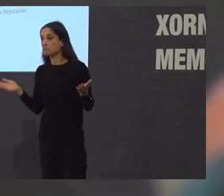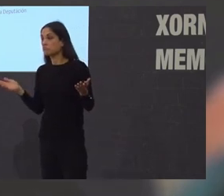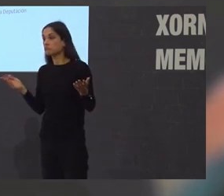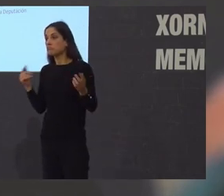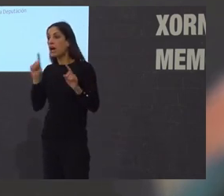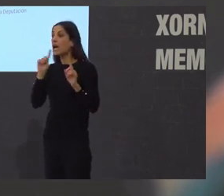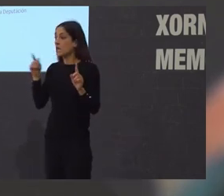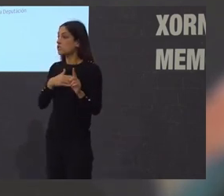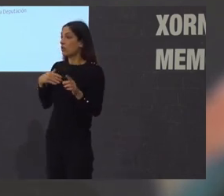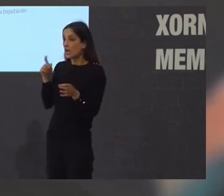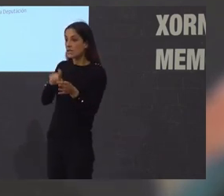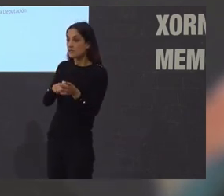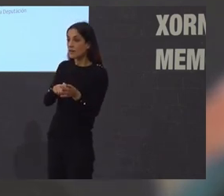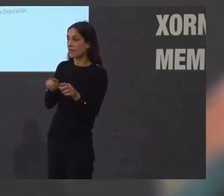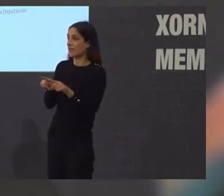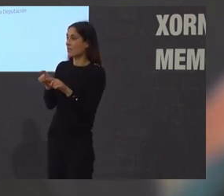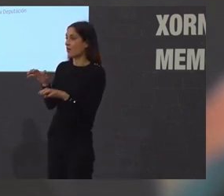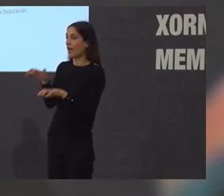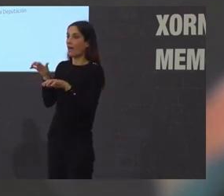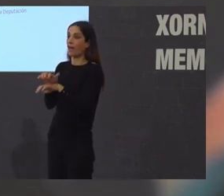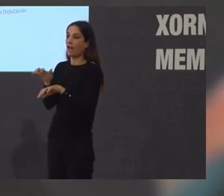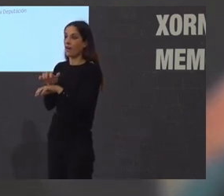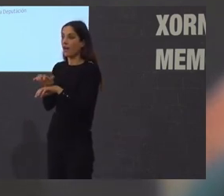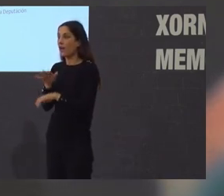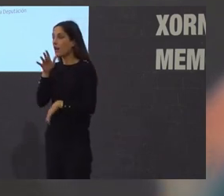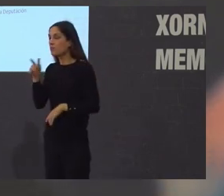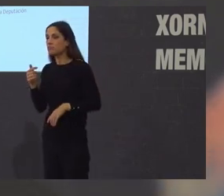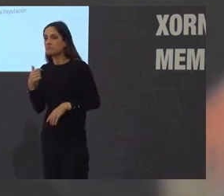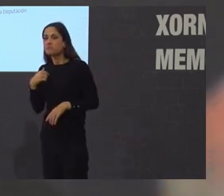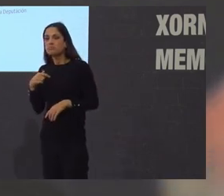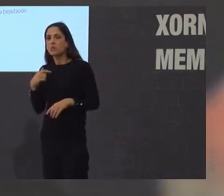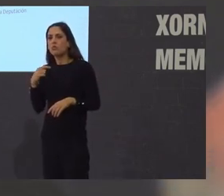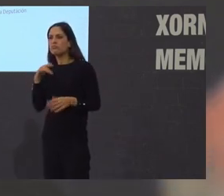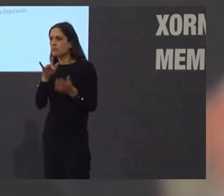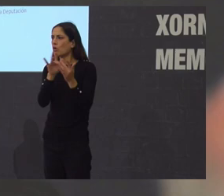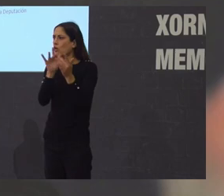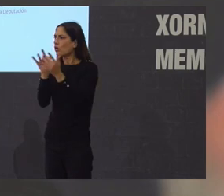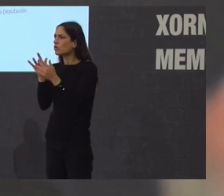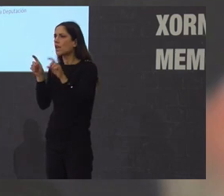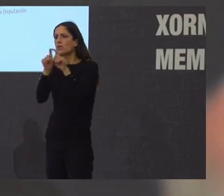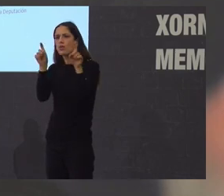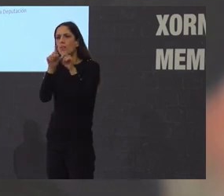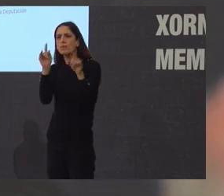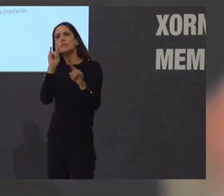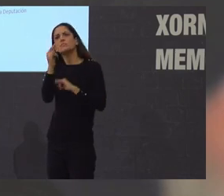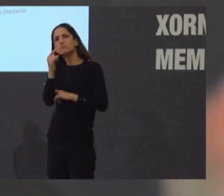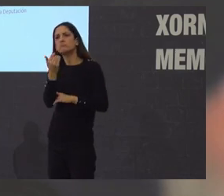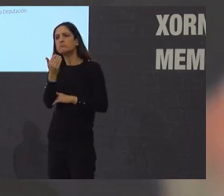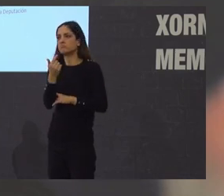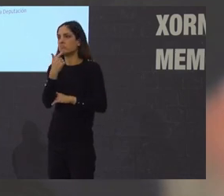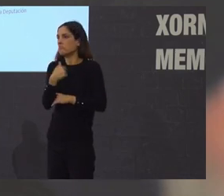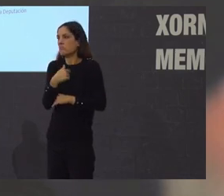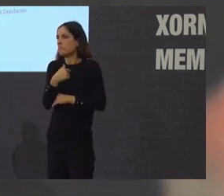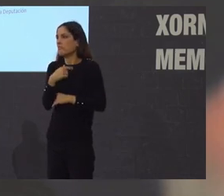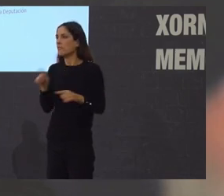de ti. Todas las empresas que yo contacté, es que pasaban de este tema, les da igual, no les genera ningún coste